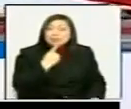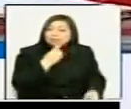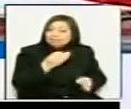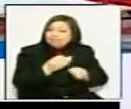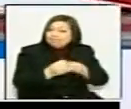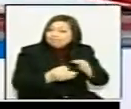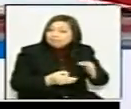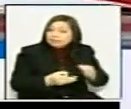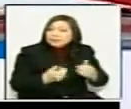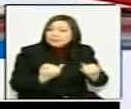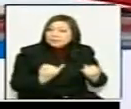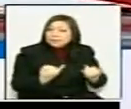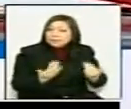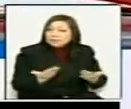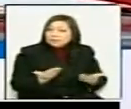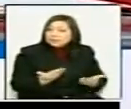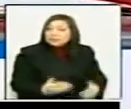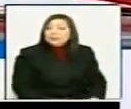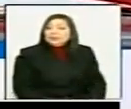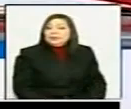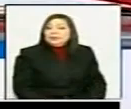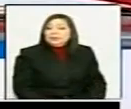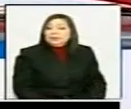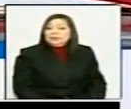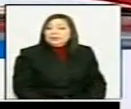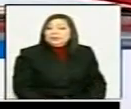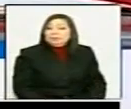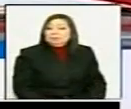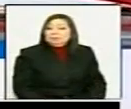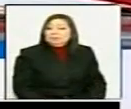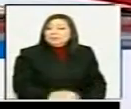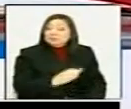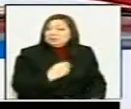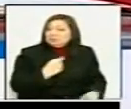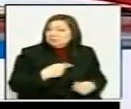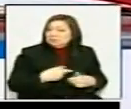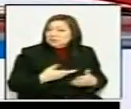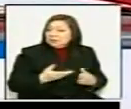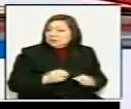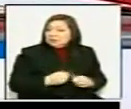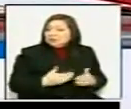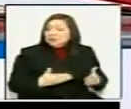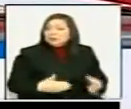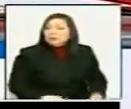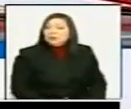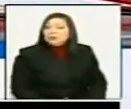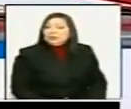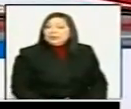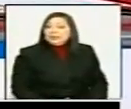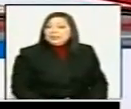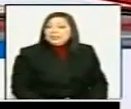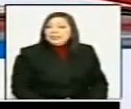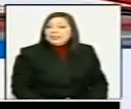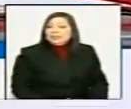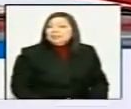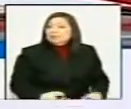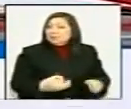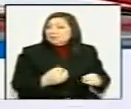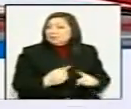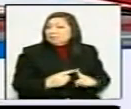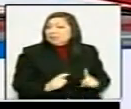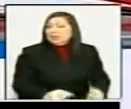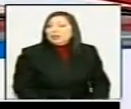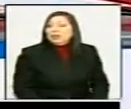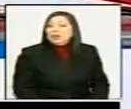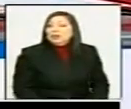de esta afirmación hecha por el señor Larata, o supuestamente hecha, porque no hay una afirmación oficial, pero